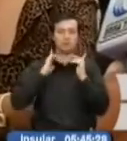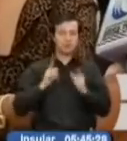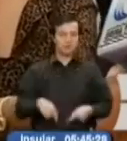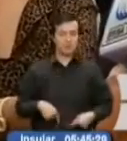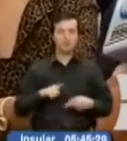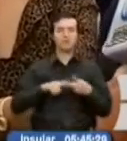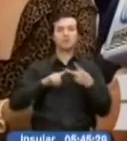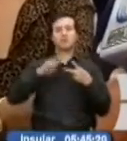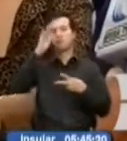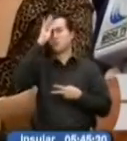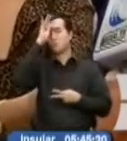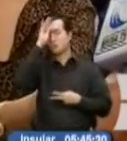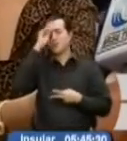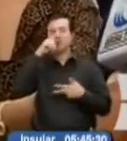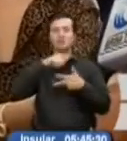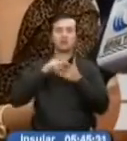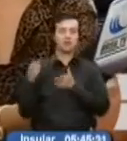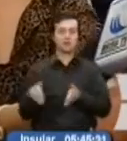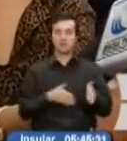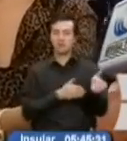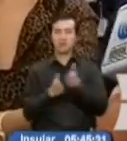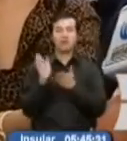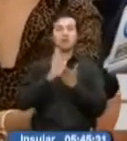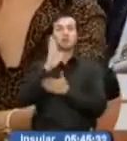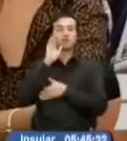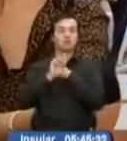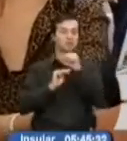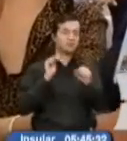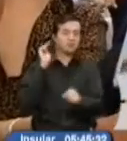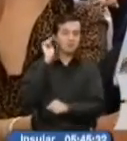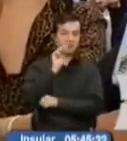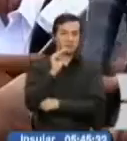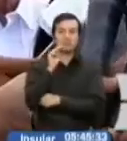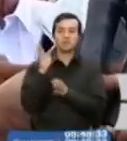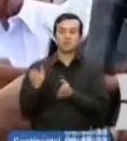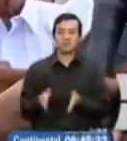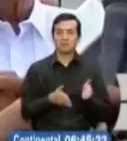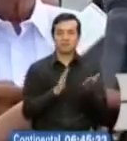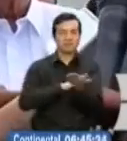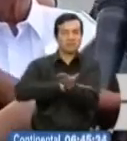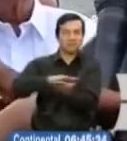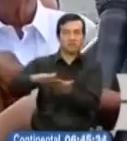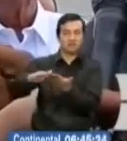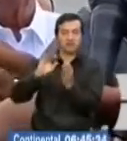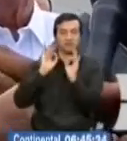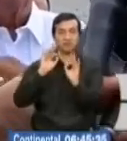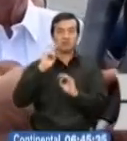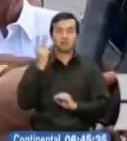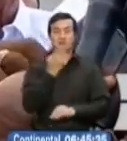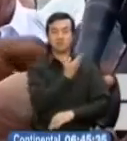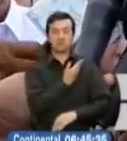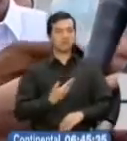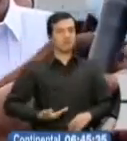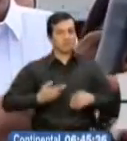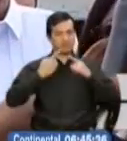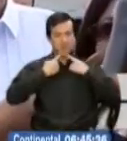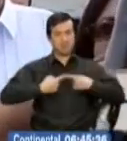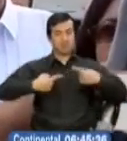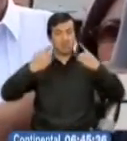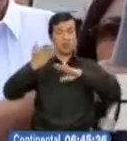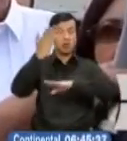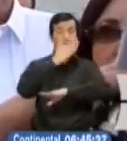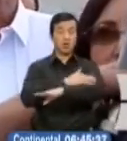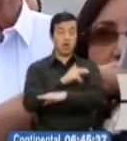para hospitales, para carreteras, escuelas del milenio, vías. El segundo mandatario recuerda que en la parroquia Ancón